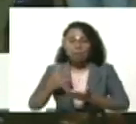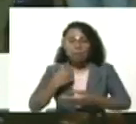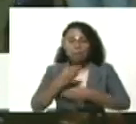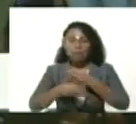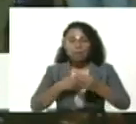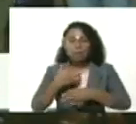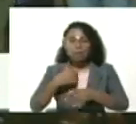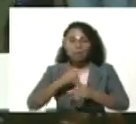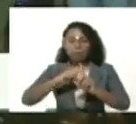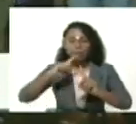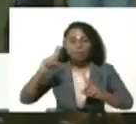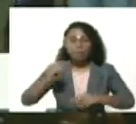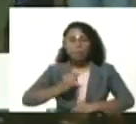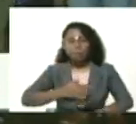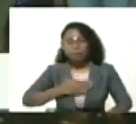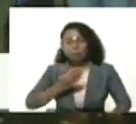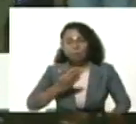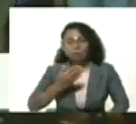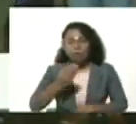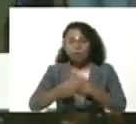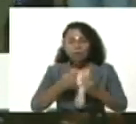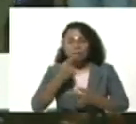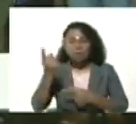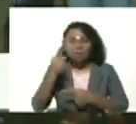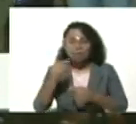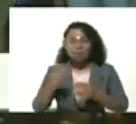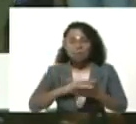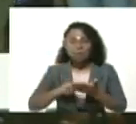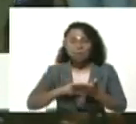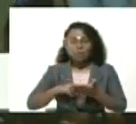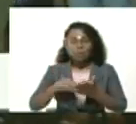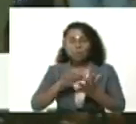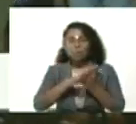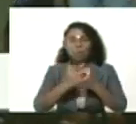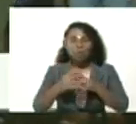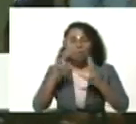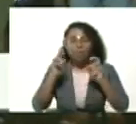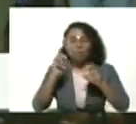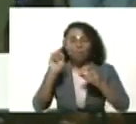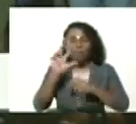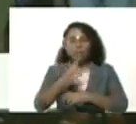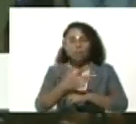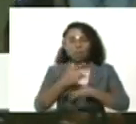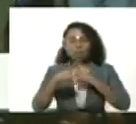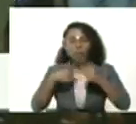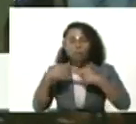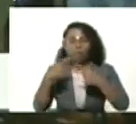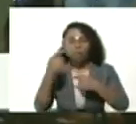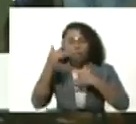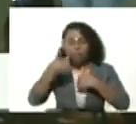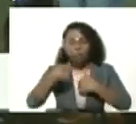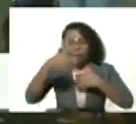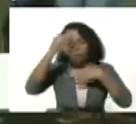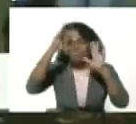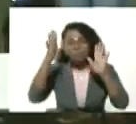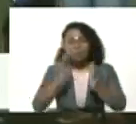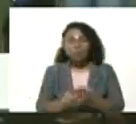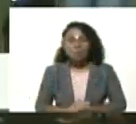de Corpolep, podemos decirle que será recuperado por Barrio Nuevo, Barrio Tricolor. Muchas gracias, mi comandante, estoy atento.